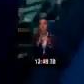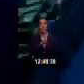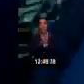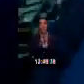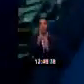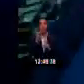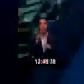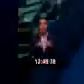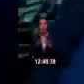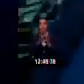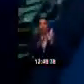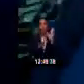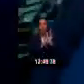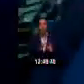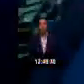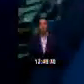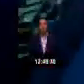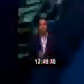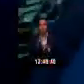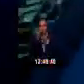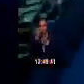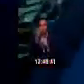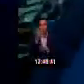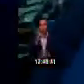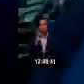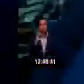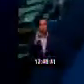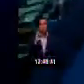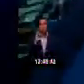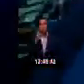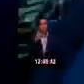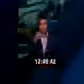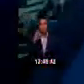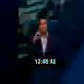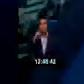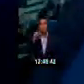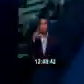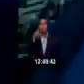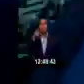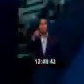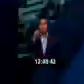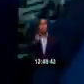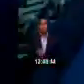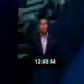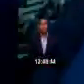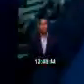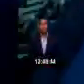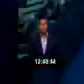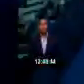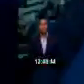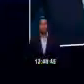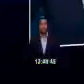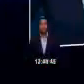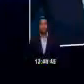reforma parcial a la Constitución. Informa Cristian Hidalgo. Adelante, buenas tardes, Cristian, te escuchamos.